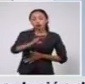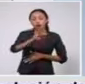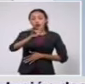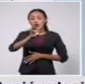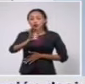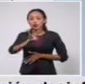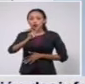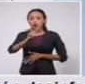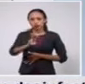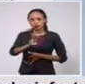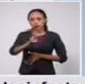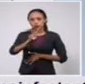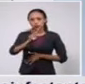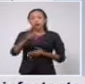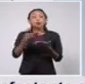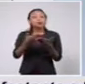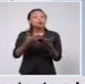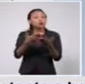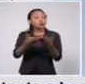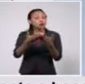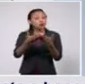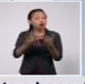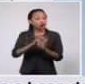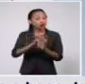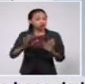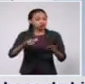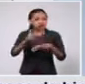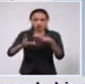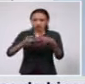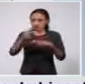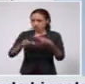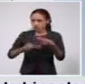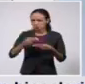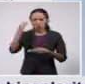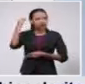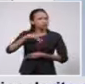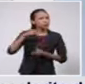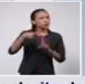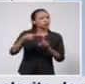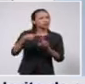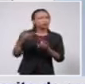2.825.292 muestras procesadas para el diagnóstico de esta enfermedad,